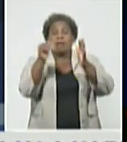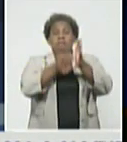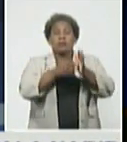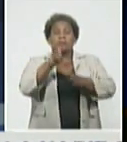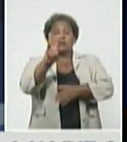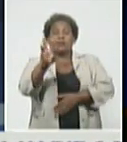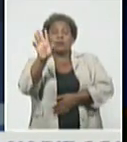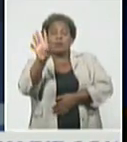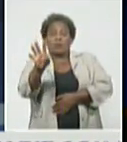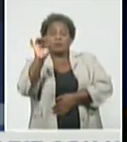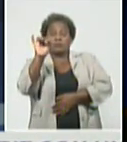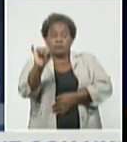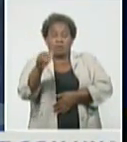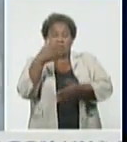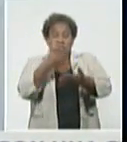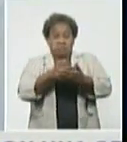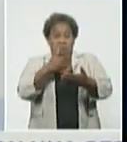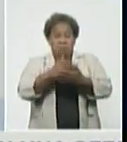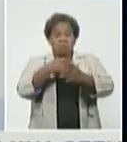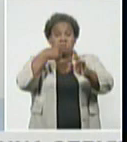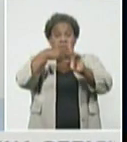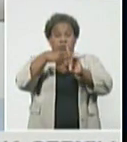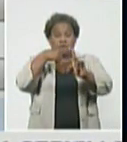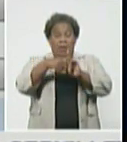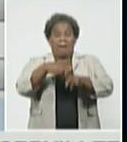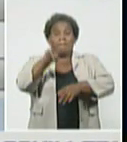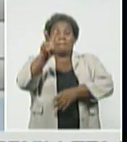3.346 muestras, pues resultaron positivas